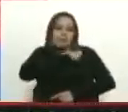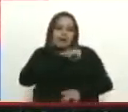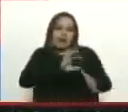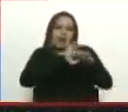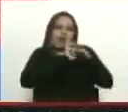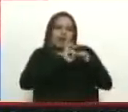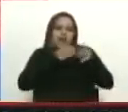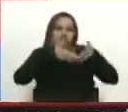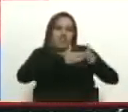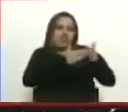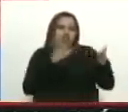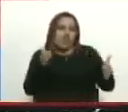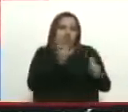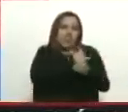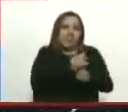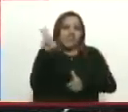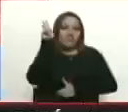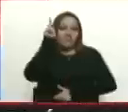españoles.